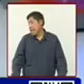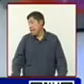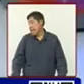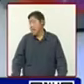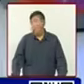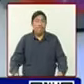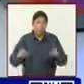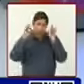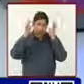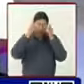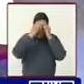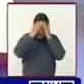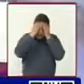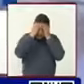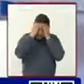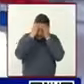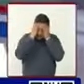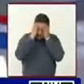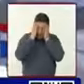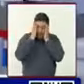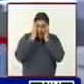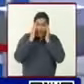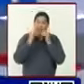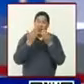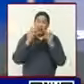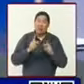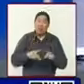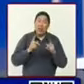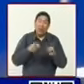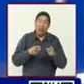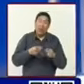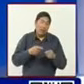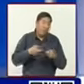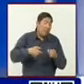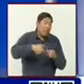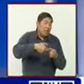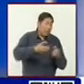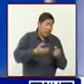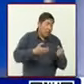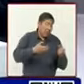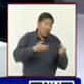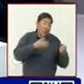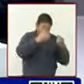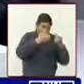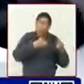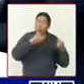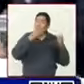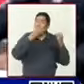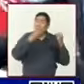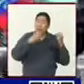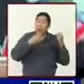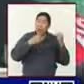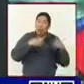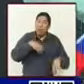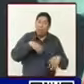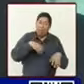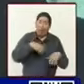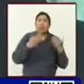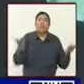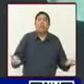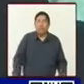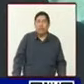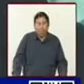Qué terrible, ¿no? Sin escrúpulos, personas desalmadas. Sin consideración. Que se aprovechan no de respeto a nada. De los grupos vulnerables en este caso.